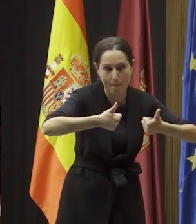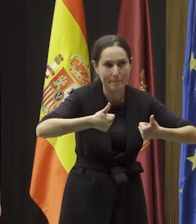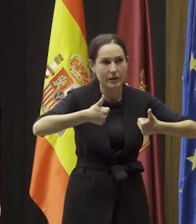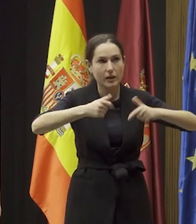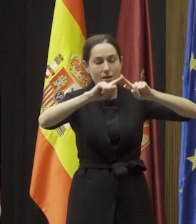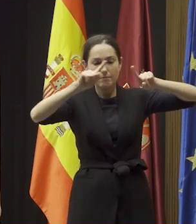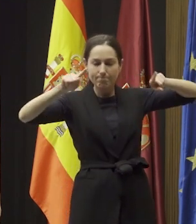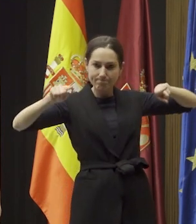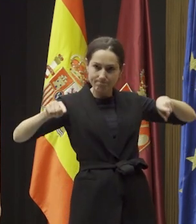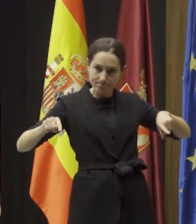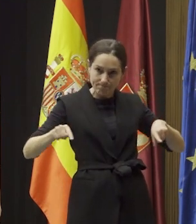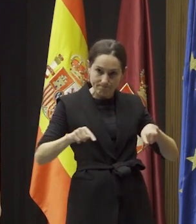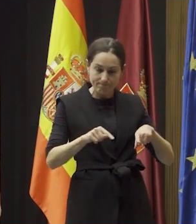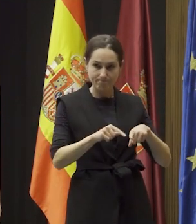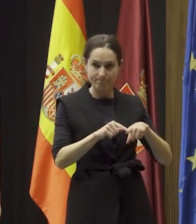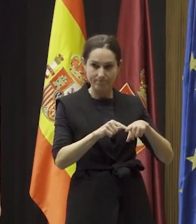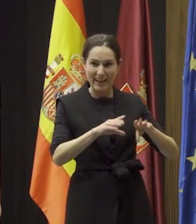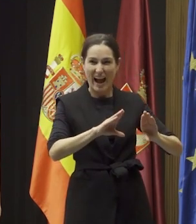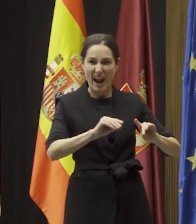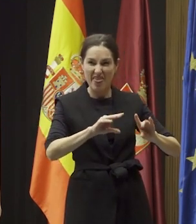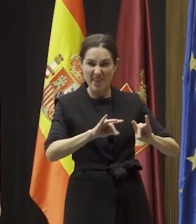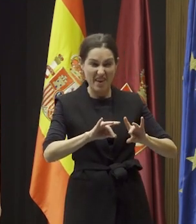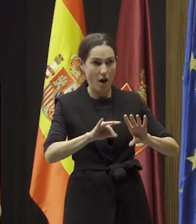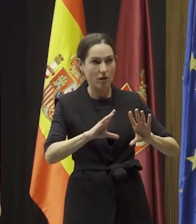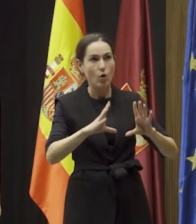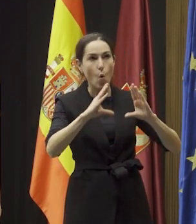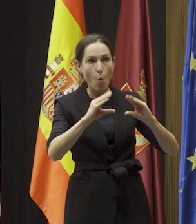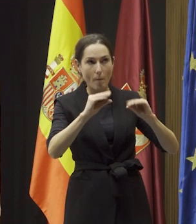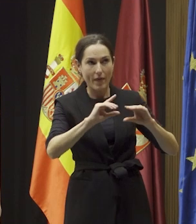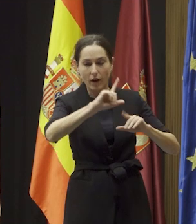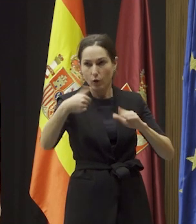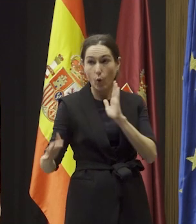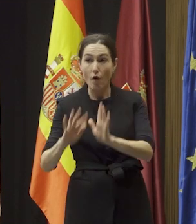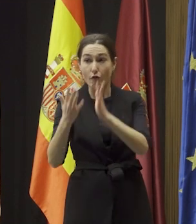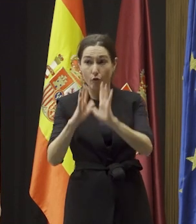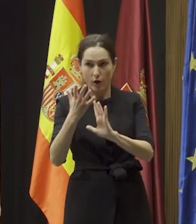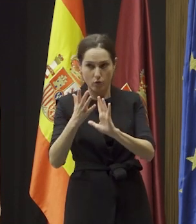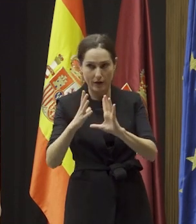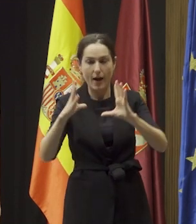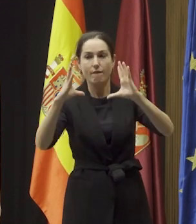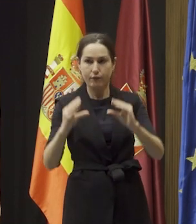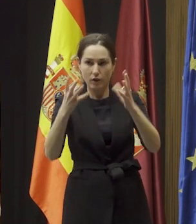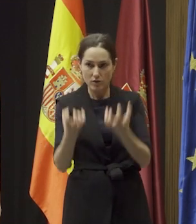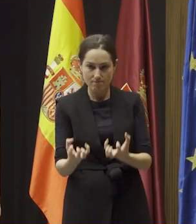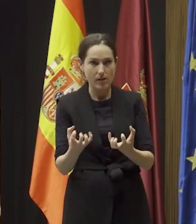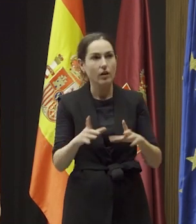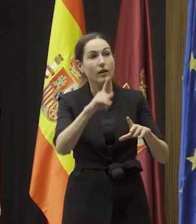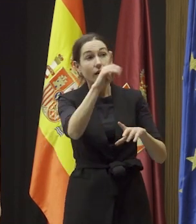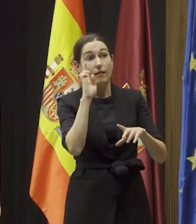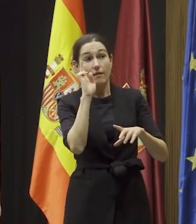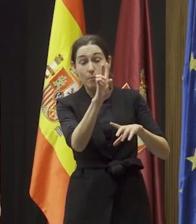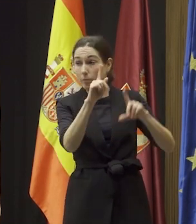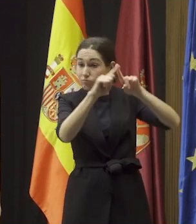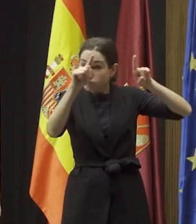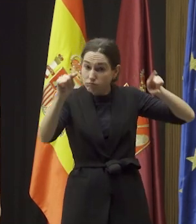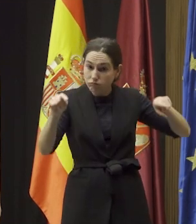tablillas de arcilla húmeda y luego se ponían al fuego. Bueno, pues en la forma que ahí lo ven ustedes, ya vienen